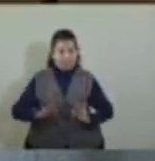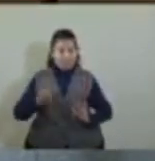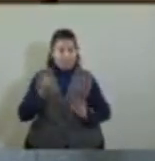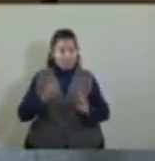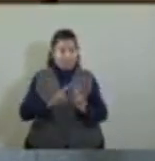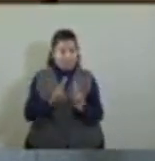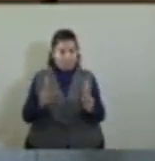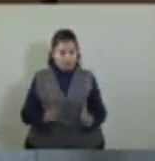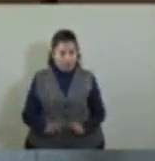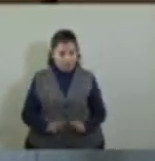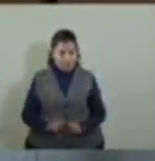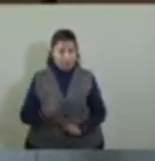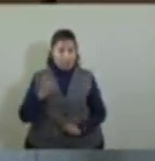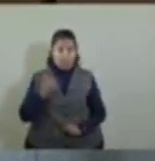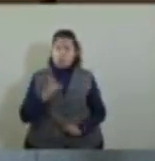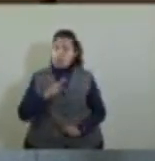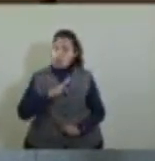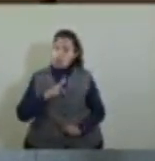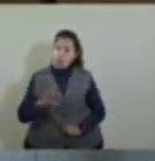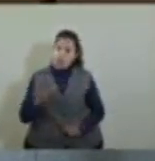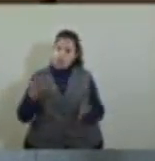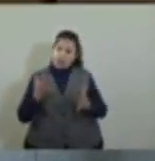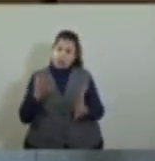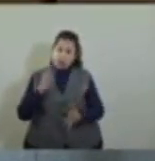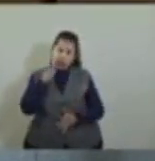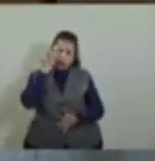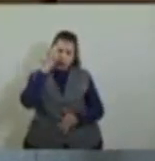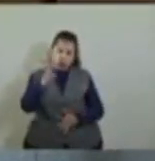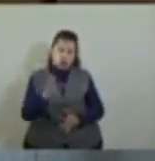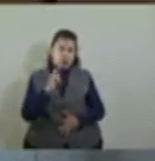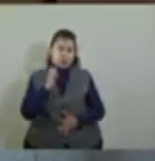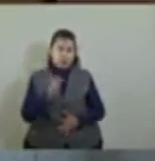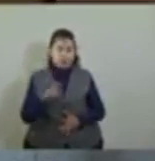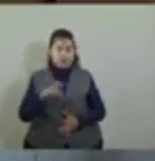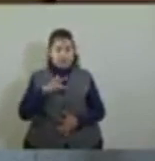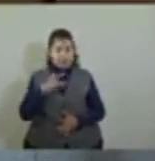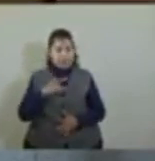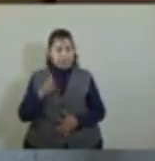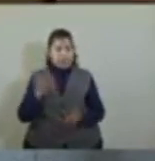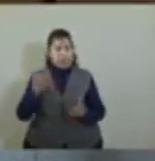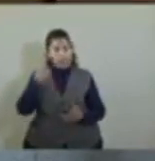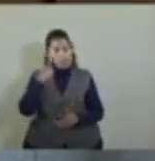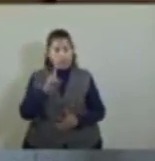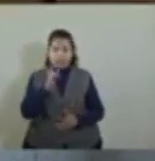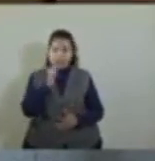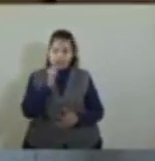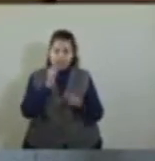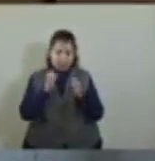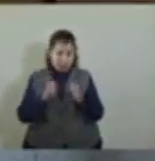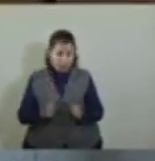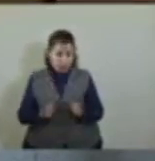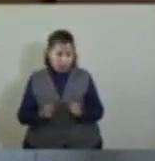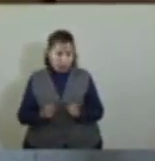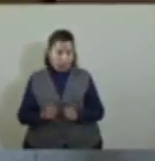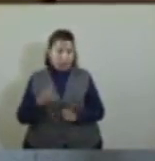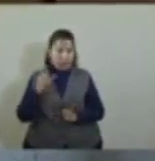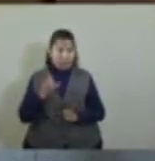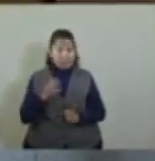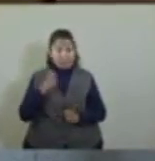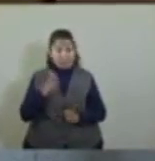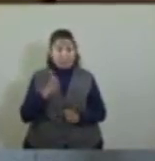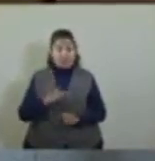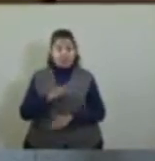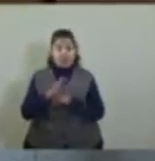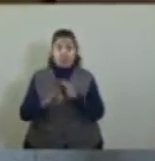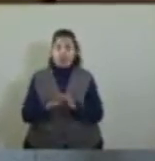social. Lograremos sacar adelante a nuestra tierra en materia de seguridad. El tema de seguridad es el tema de